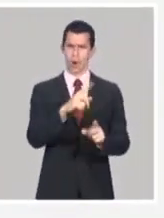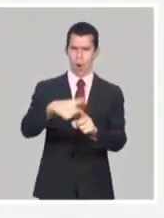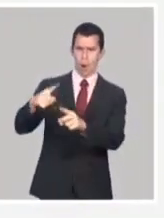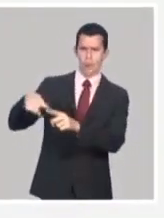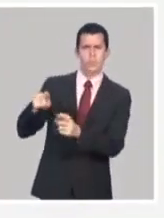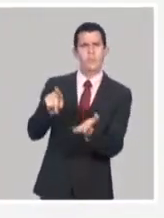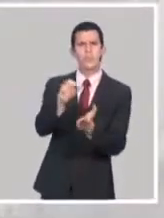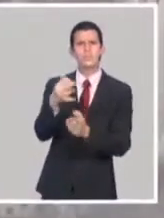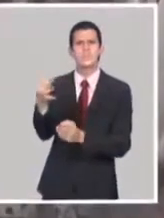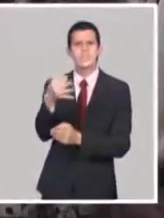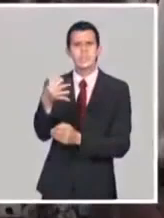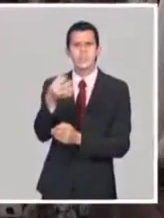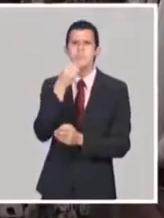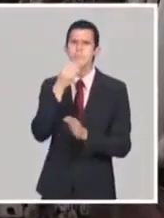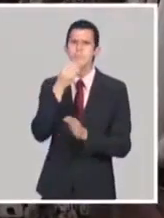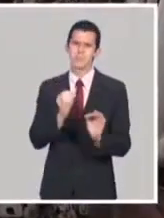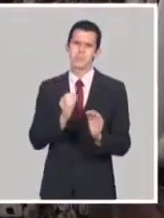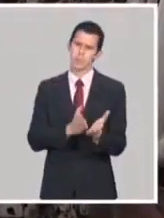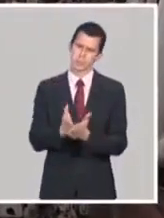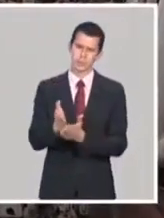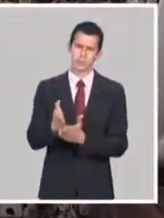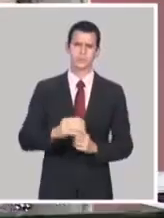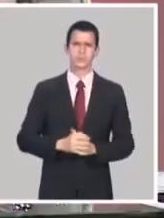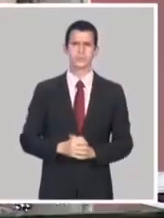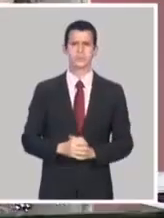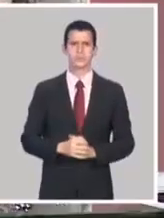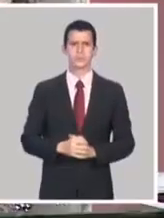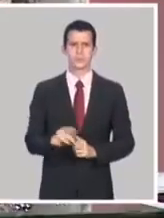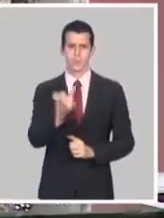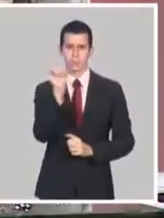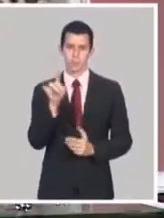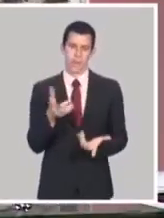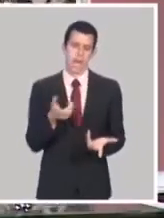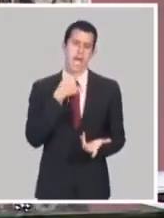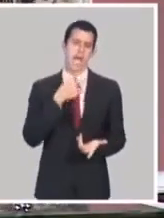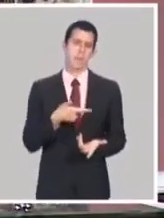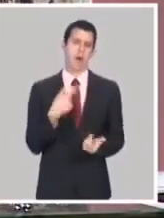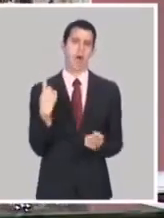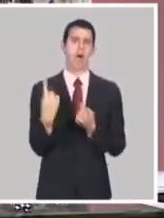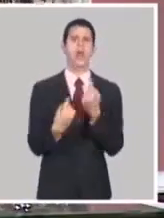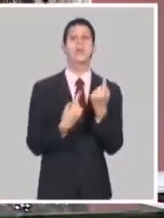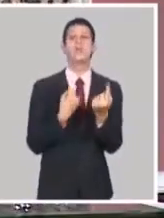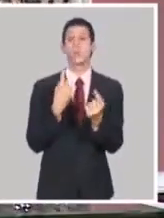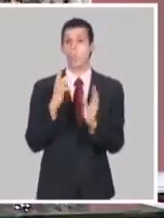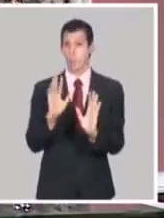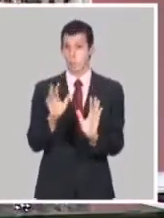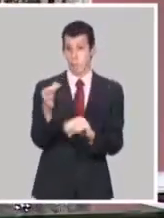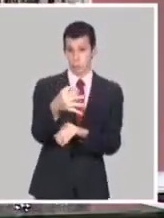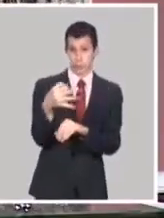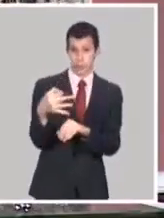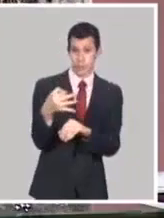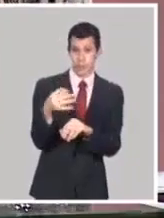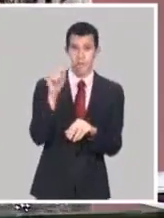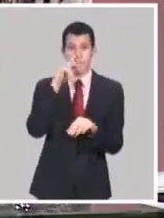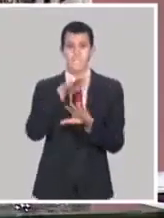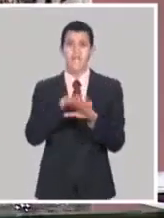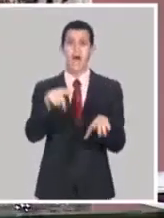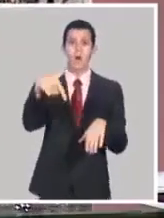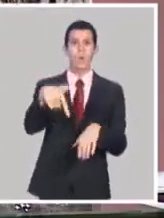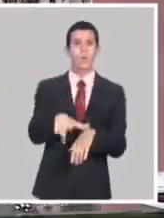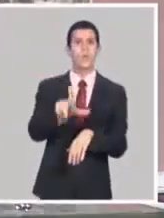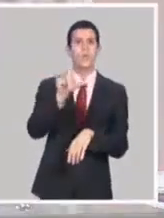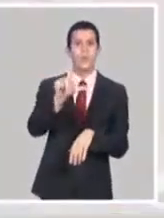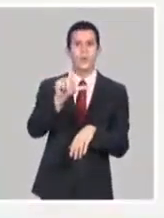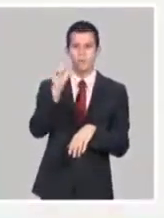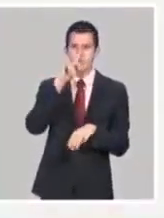eso que culmina en julio que pasaría que empezaría el primero de septiembre es decir el que termine el curso el 23 de julio como está